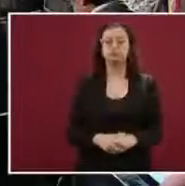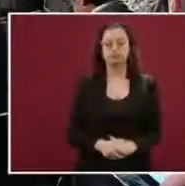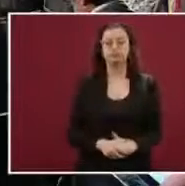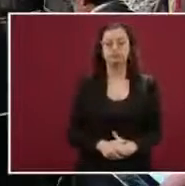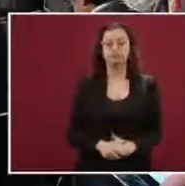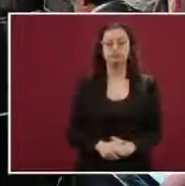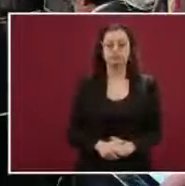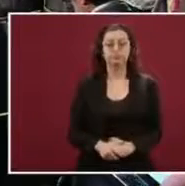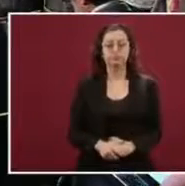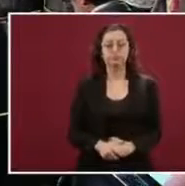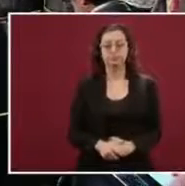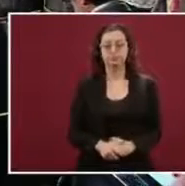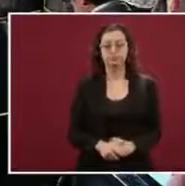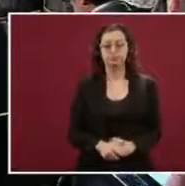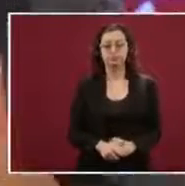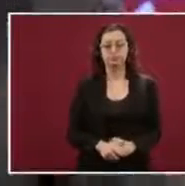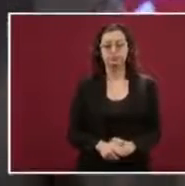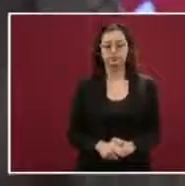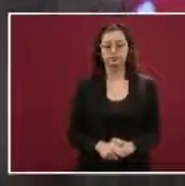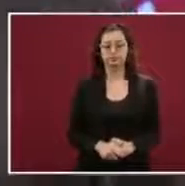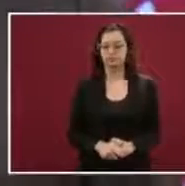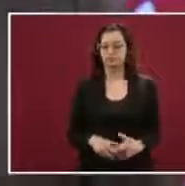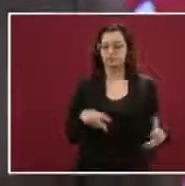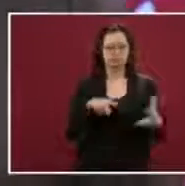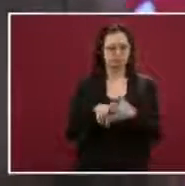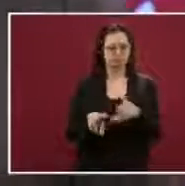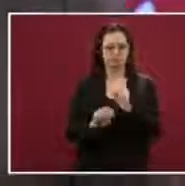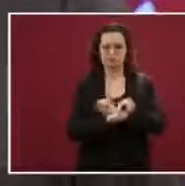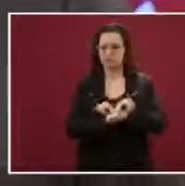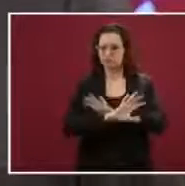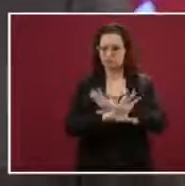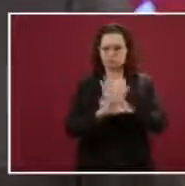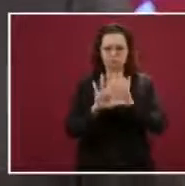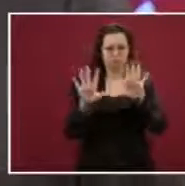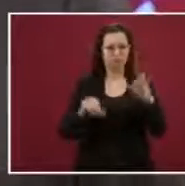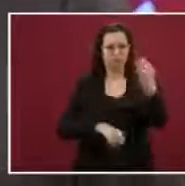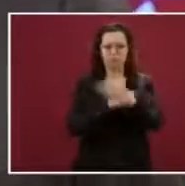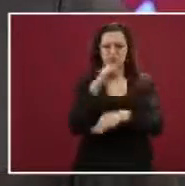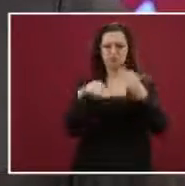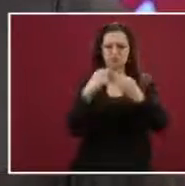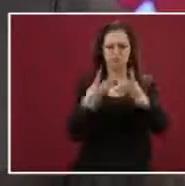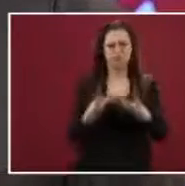se van a transparentar todos los gastos.